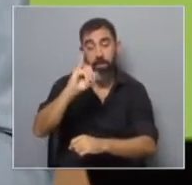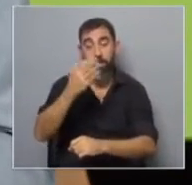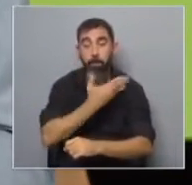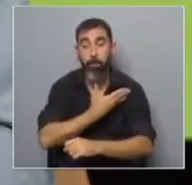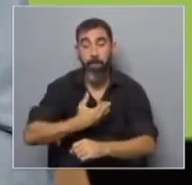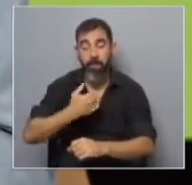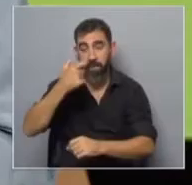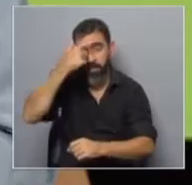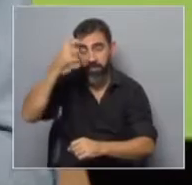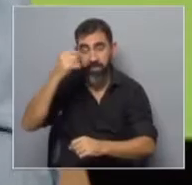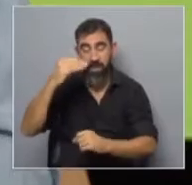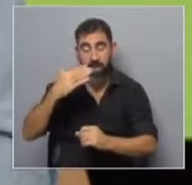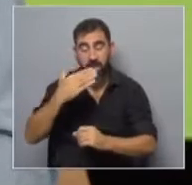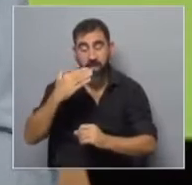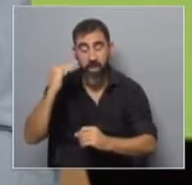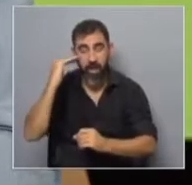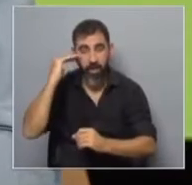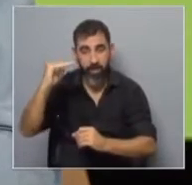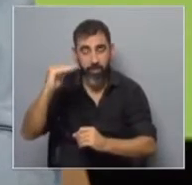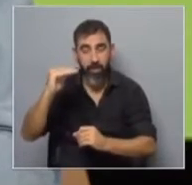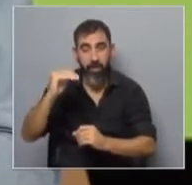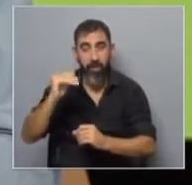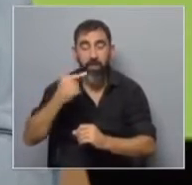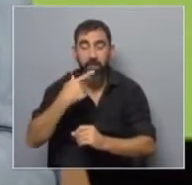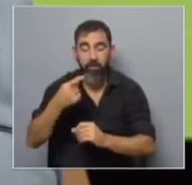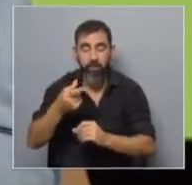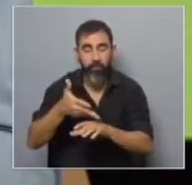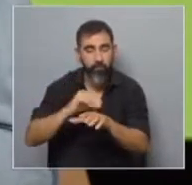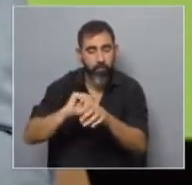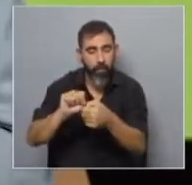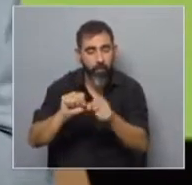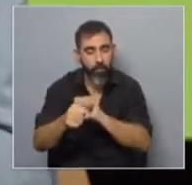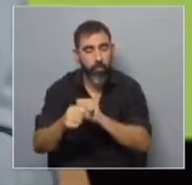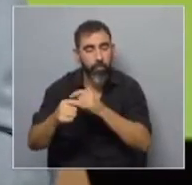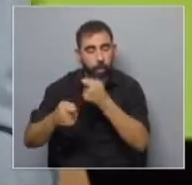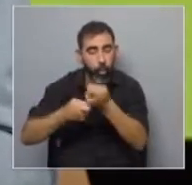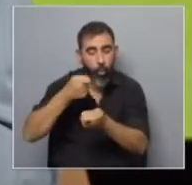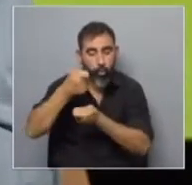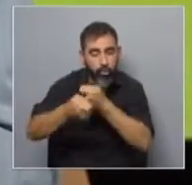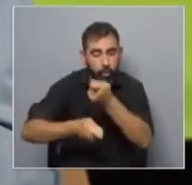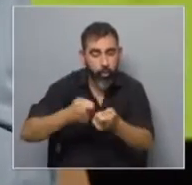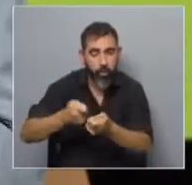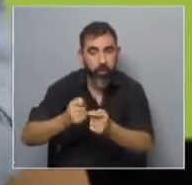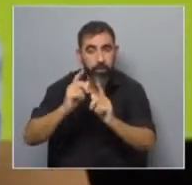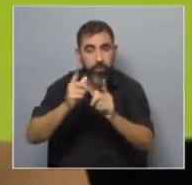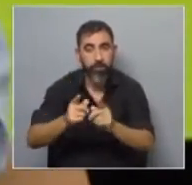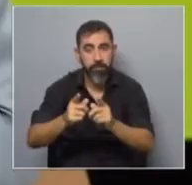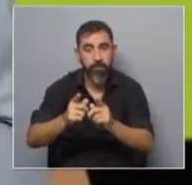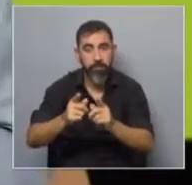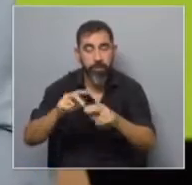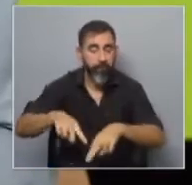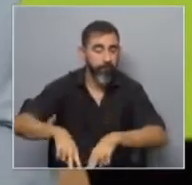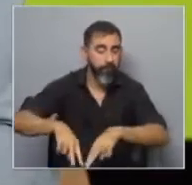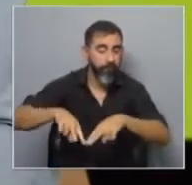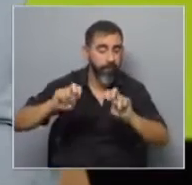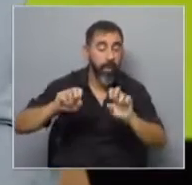de Ciencias, anticipaba que se ponía en marcha ese esfuerzo para tratar de contribuir y sobre todo de, bueno, explorar